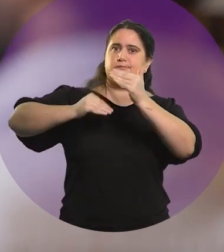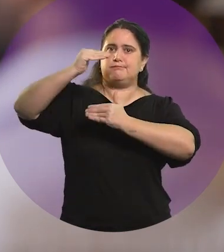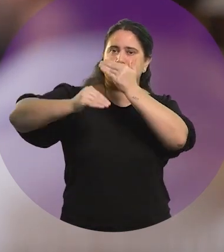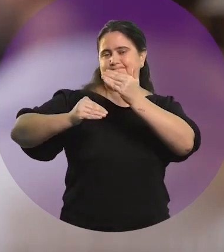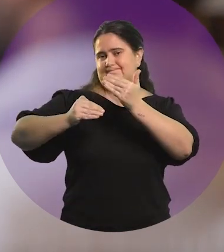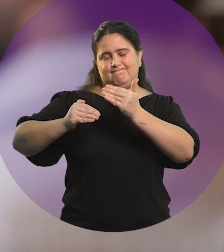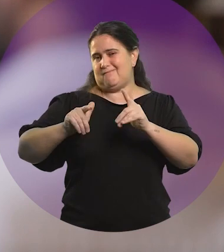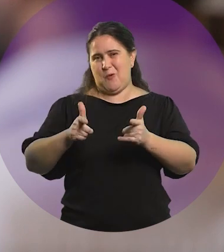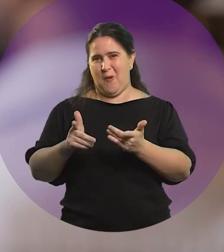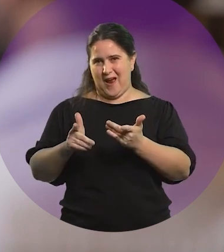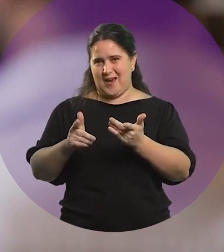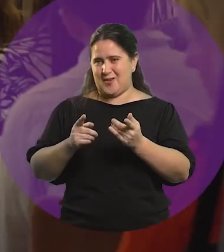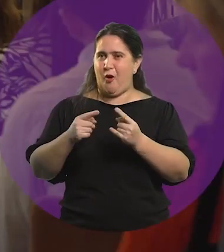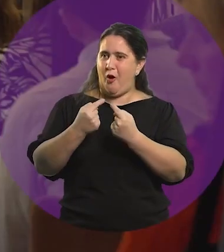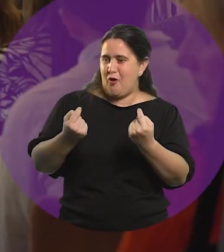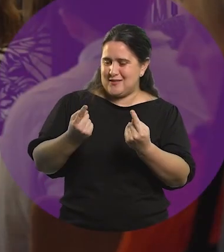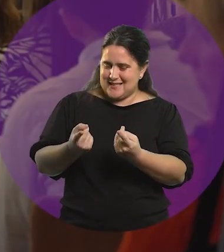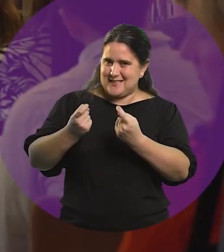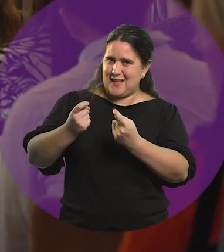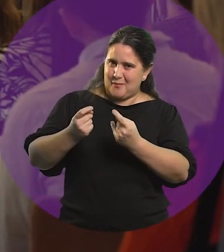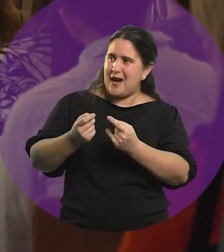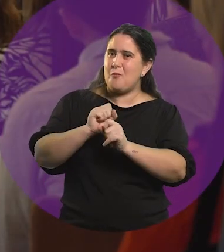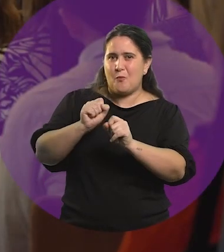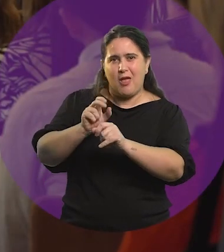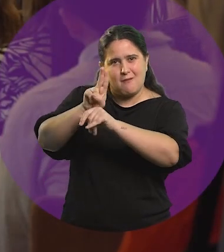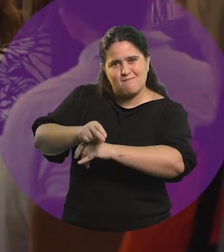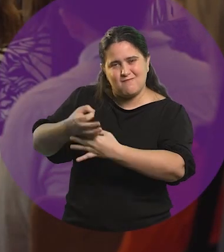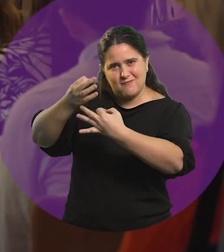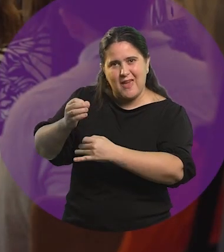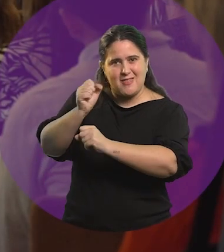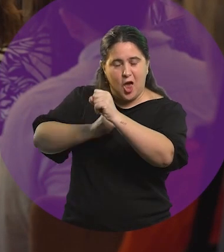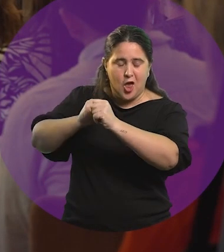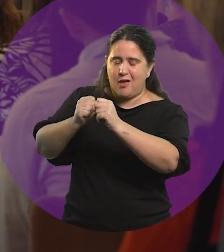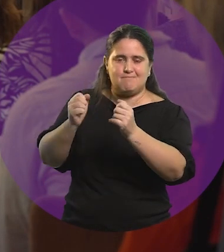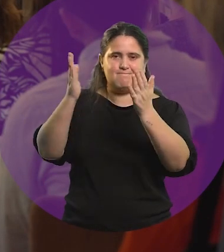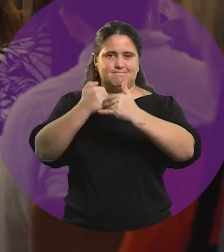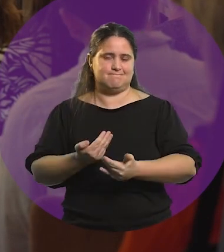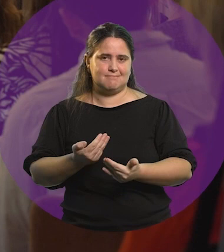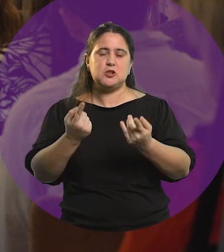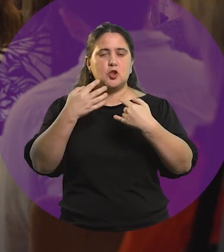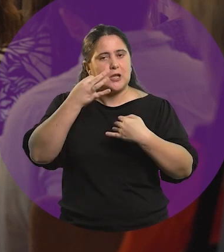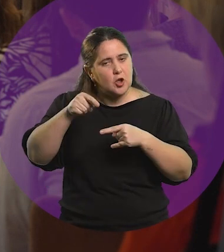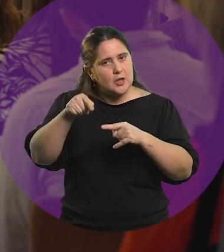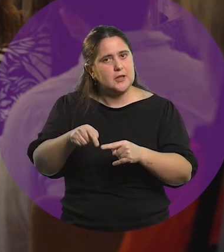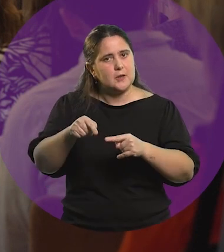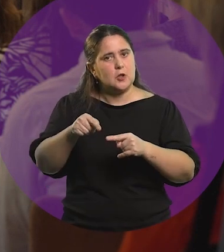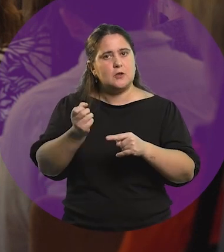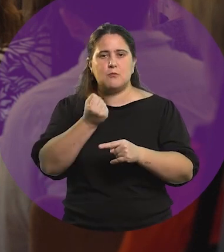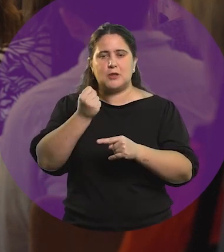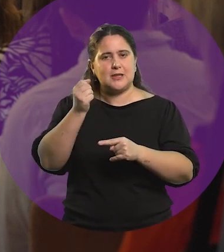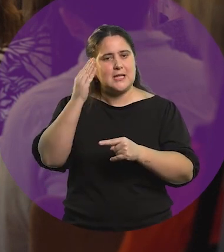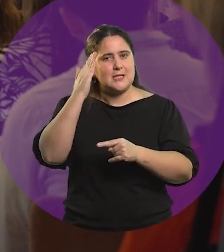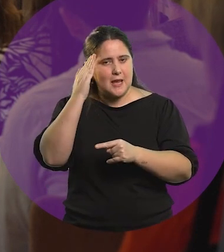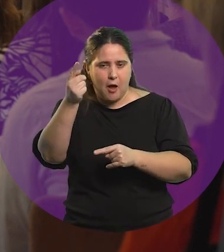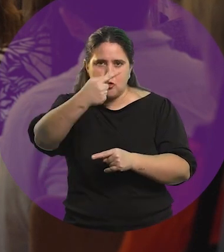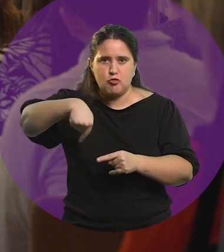las habilidades necesarias para utilizar de la mejor manera estas tecnologías. Entonces creo que estas son cuestiones que está bueno poner